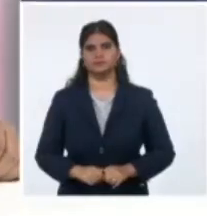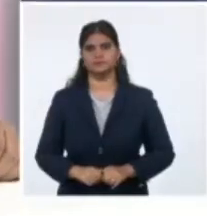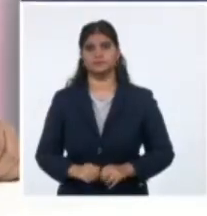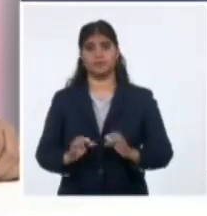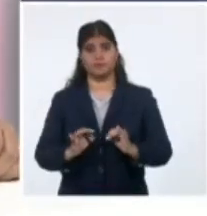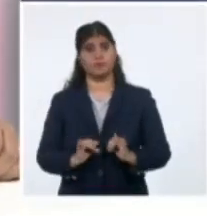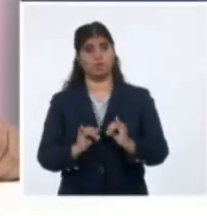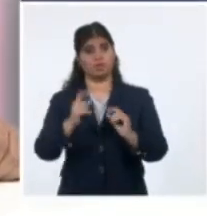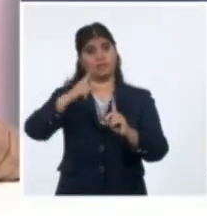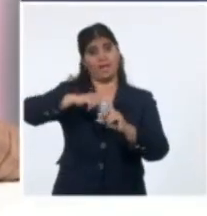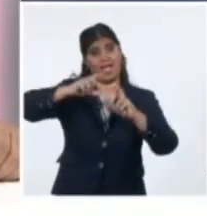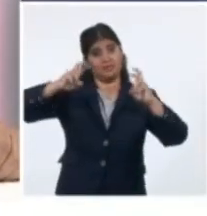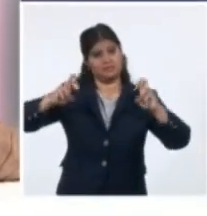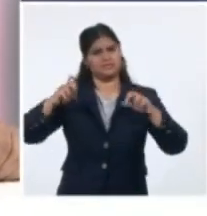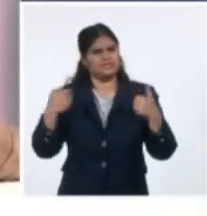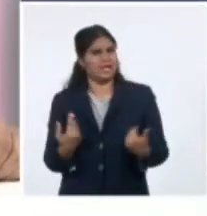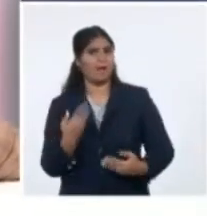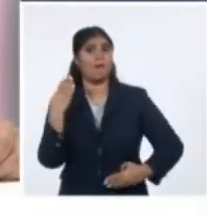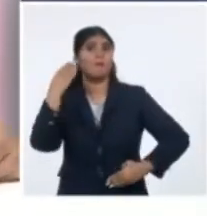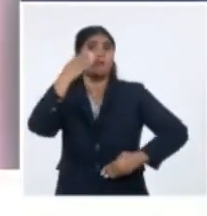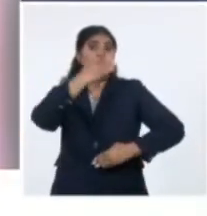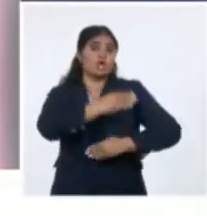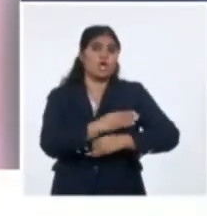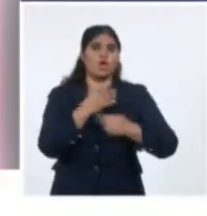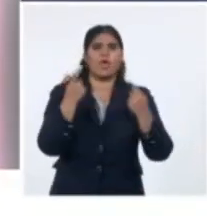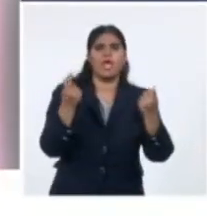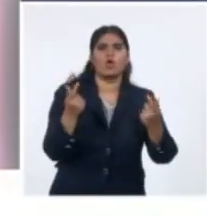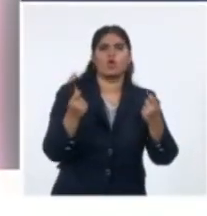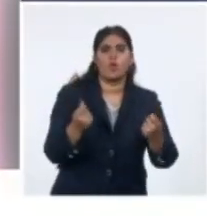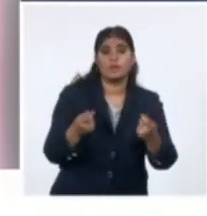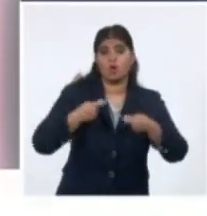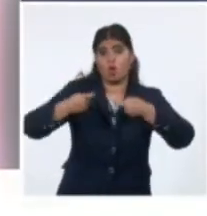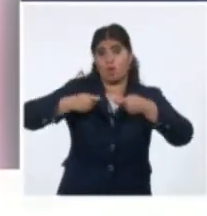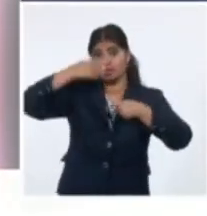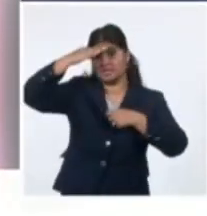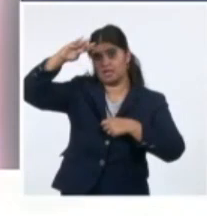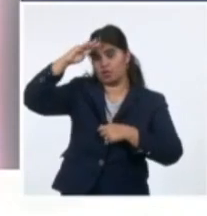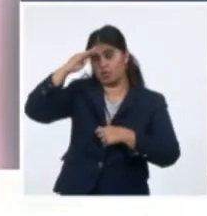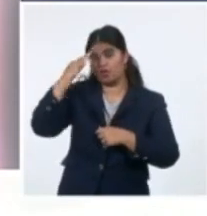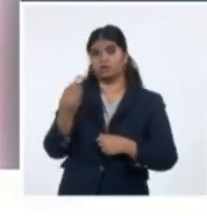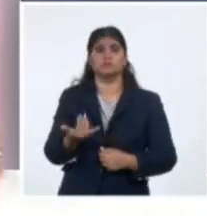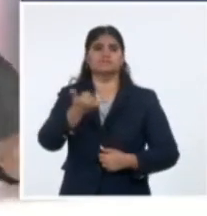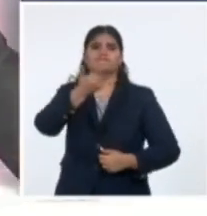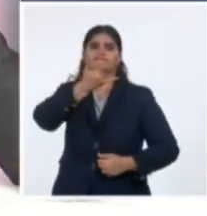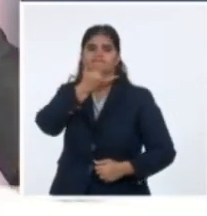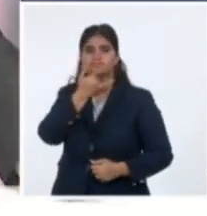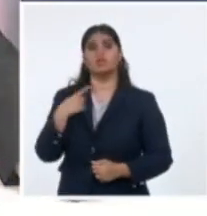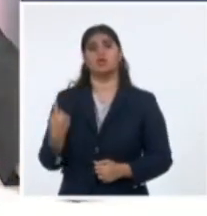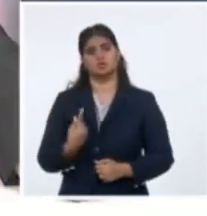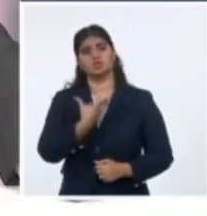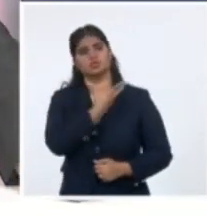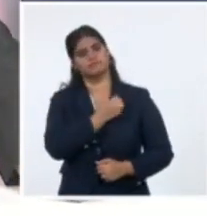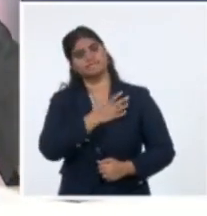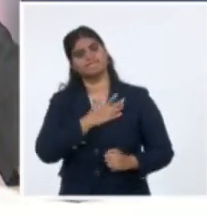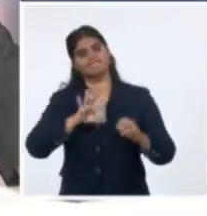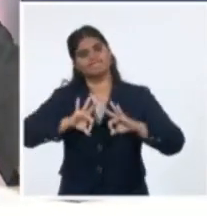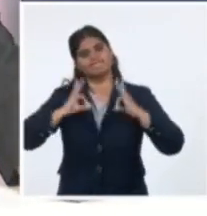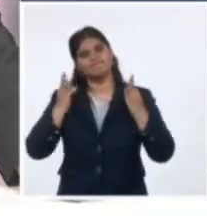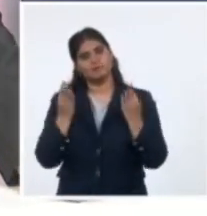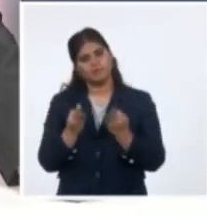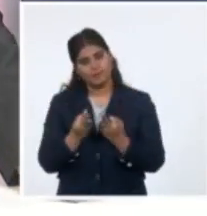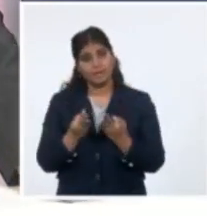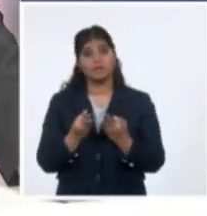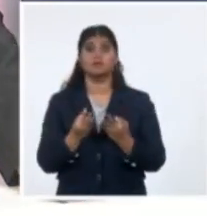El bloqueo económico, comercial y financiero de Estados Unidos a nuestro país ha causado y continúa causando sufrimiento a las familias cubanas, sobre